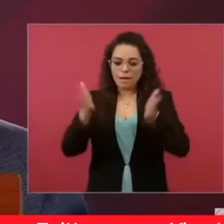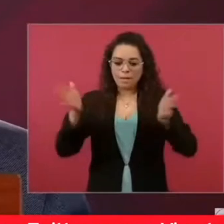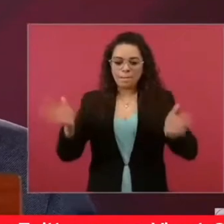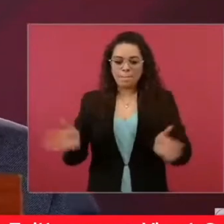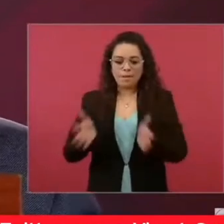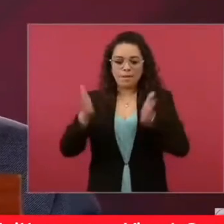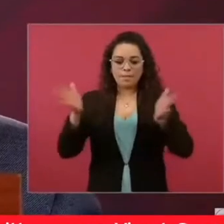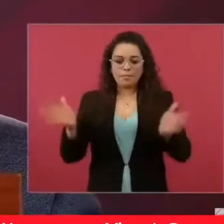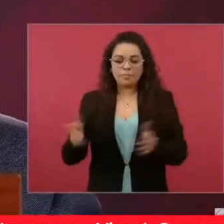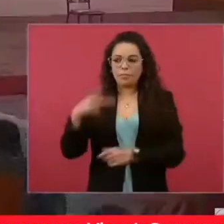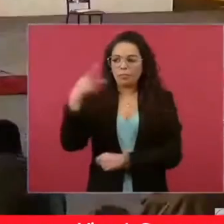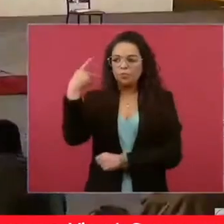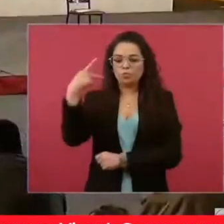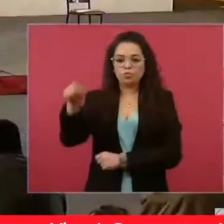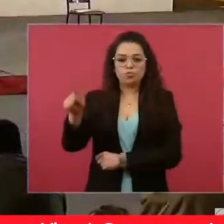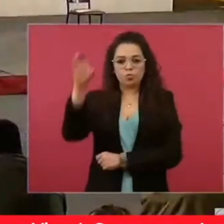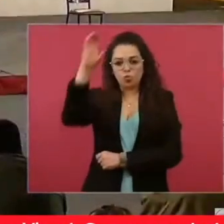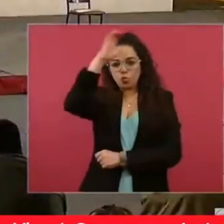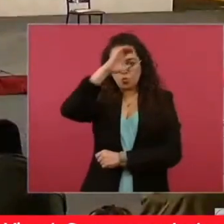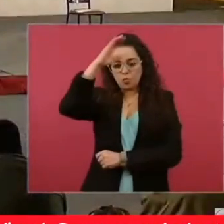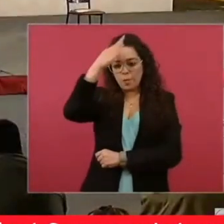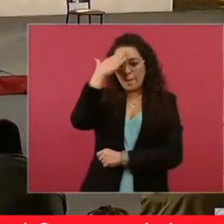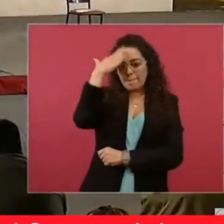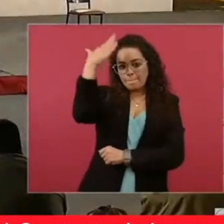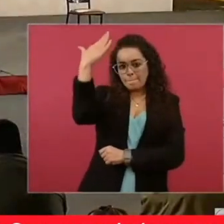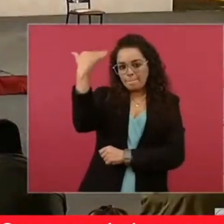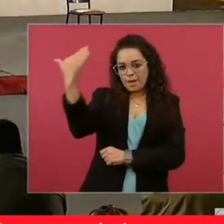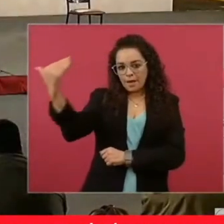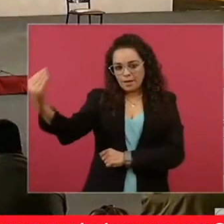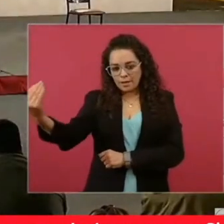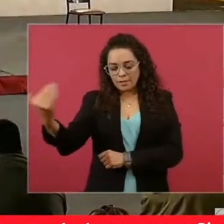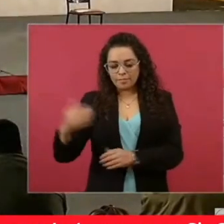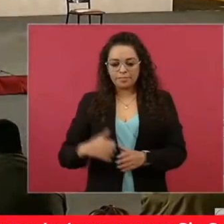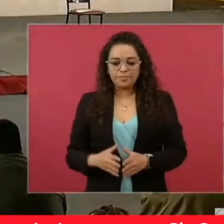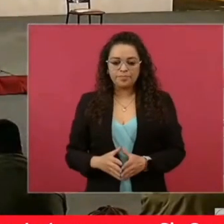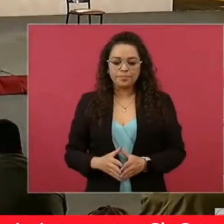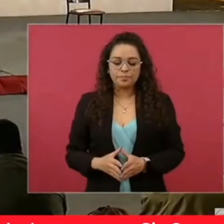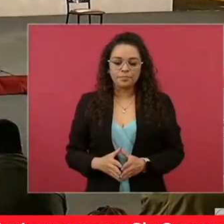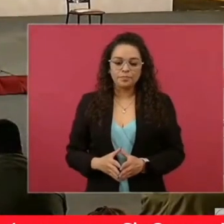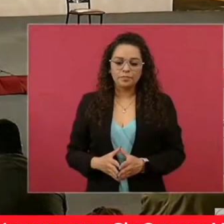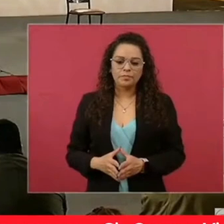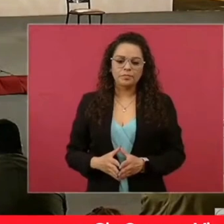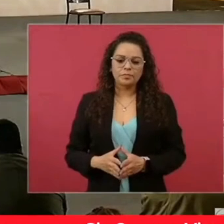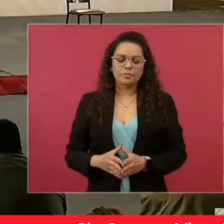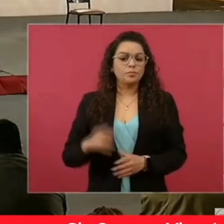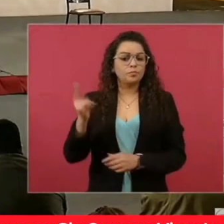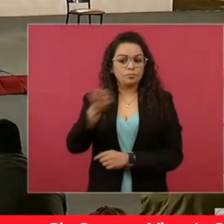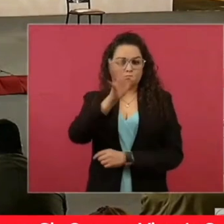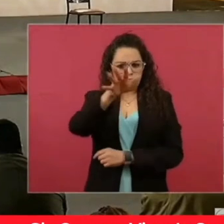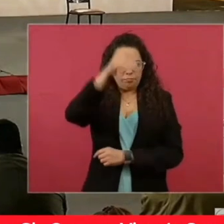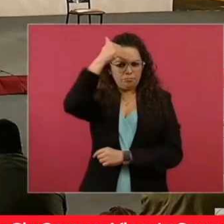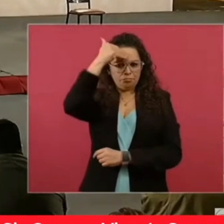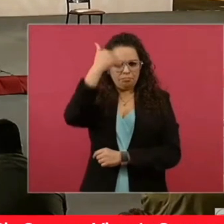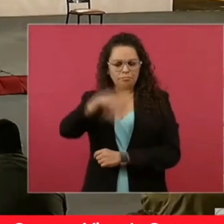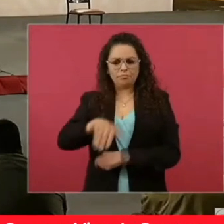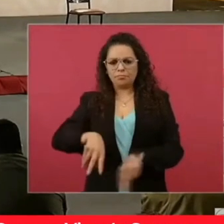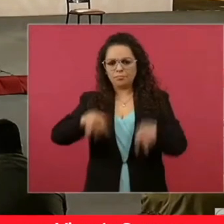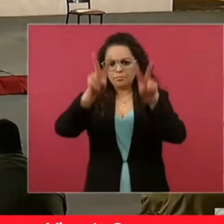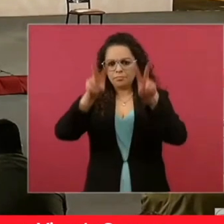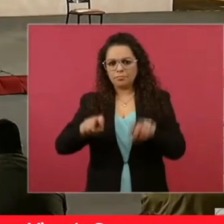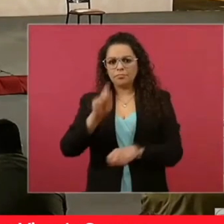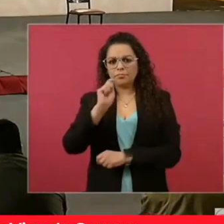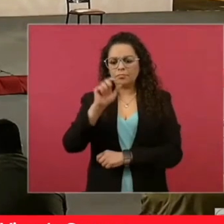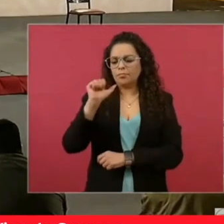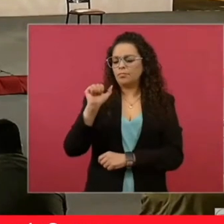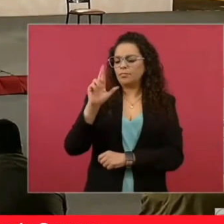nación maya en cuanto al salvamento arqueológico como ustedes saben ya hemos otorgado